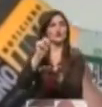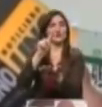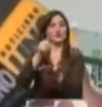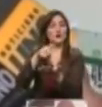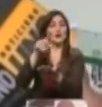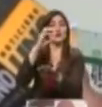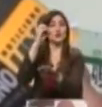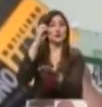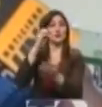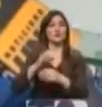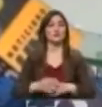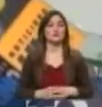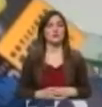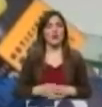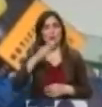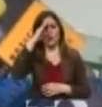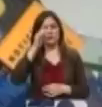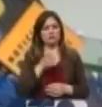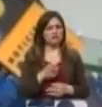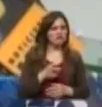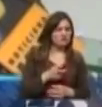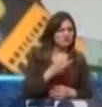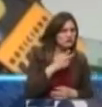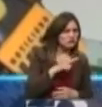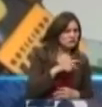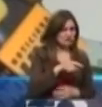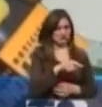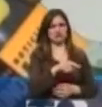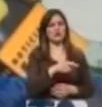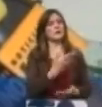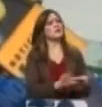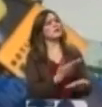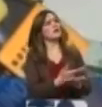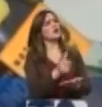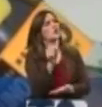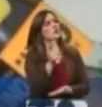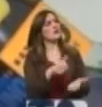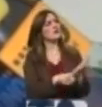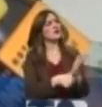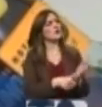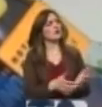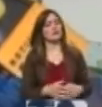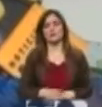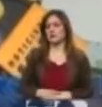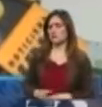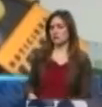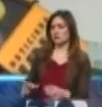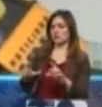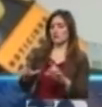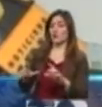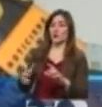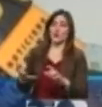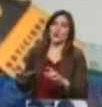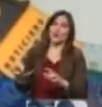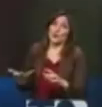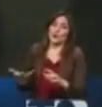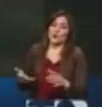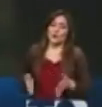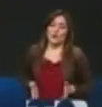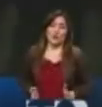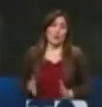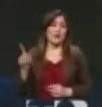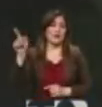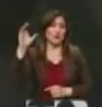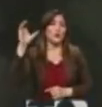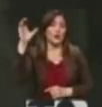patrullajes los detectaron en una zona poblada y al exigir la documentación, pues no se verificó con los nombres que eran ciudadanos requeridos.